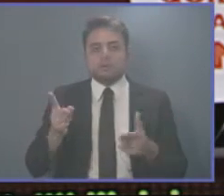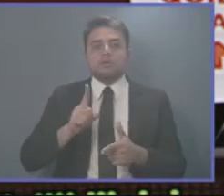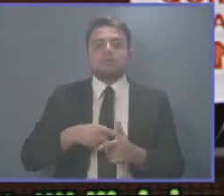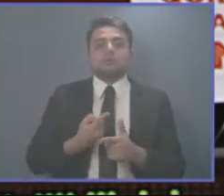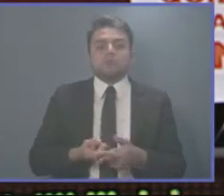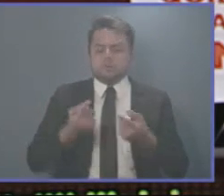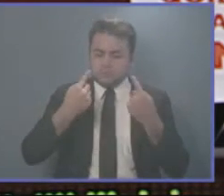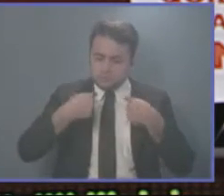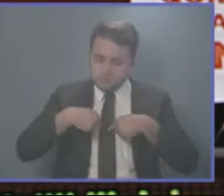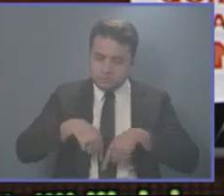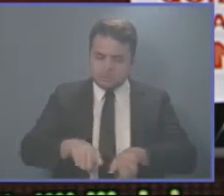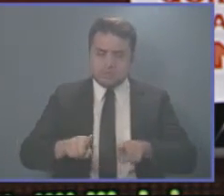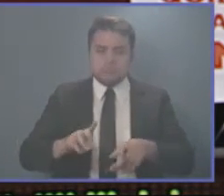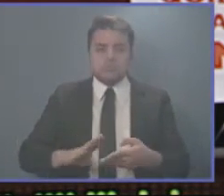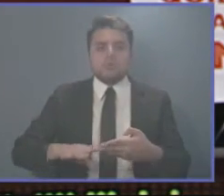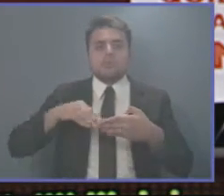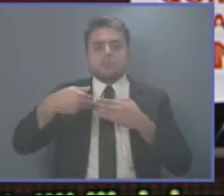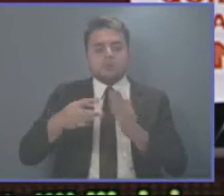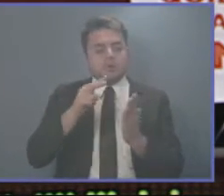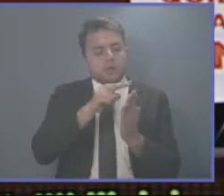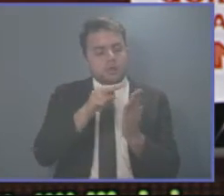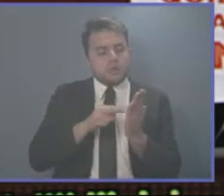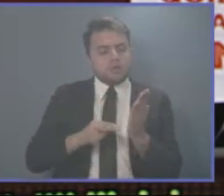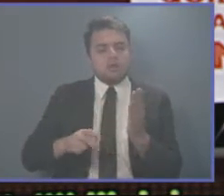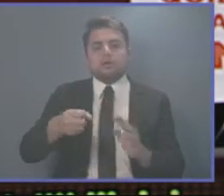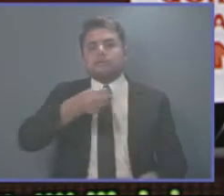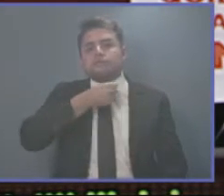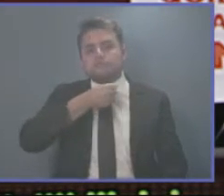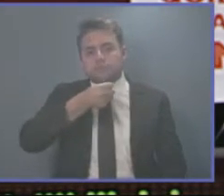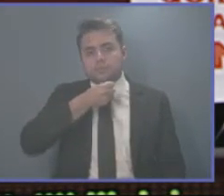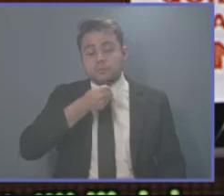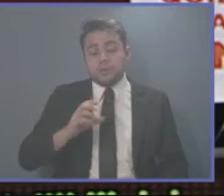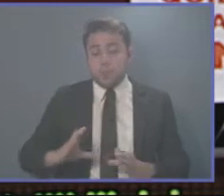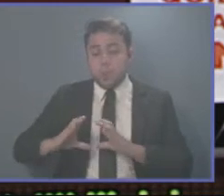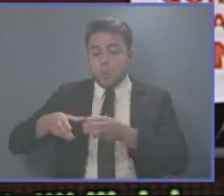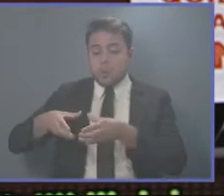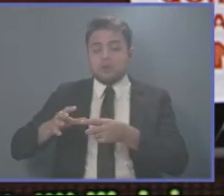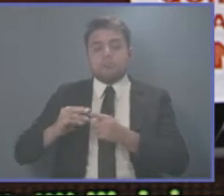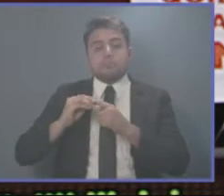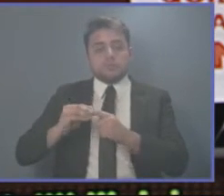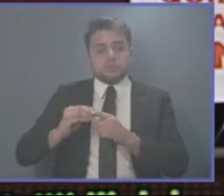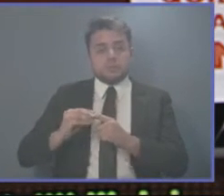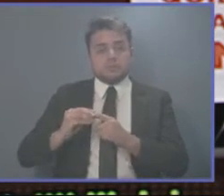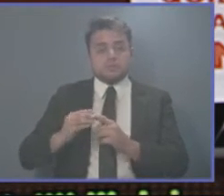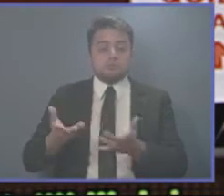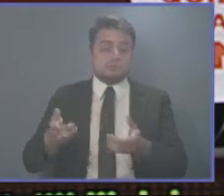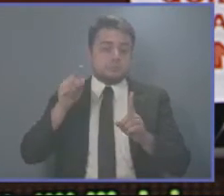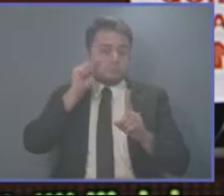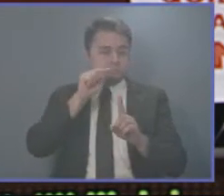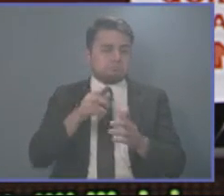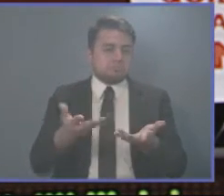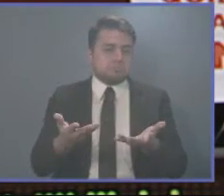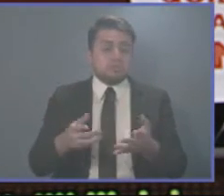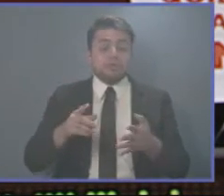posteriormente con la lectura que han pedido del informe de la Comisión Especial. Esto con el objeto porque la